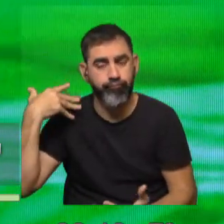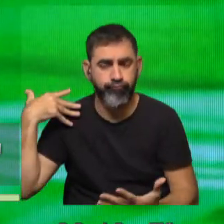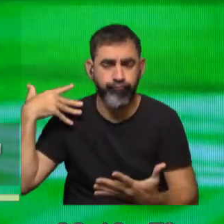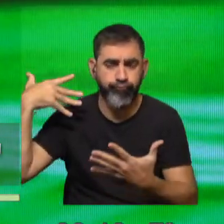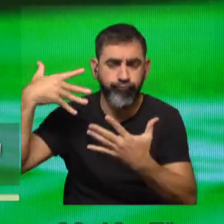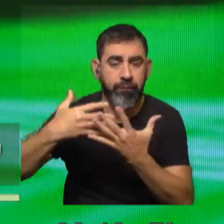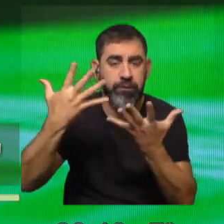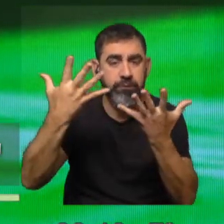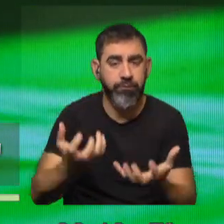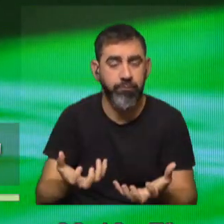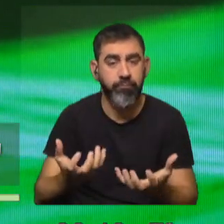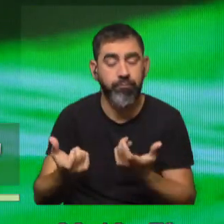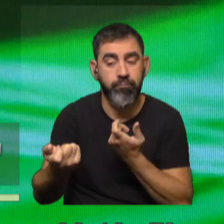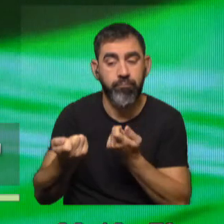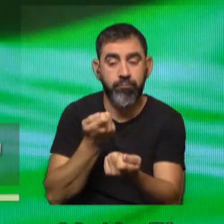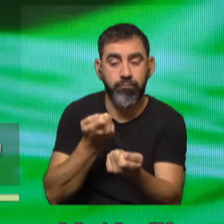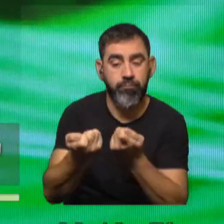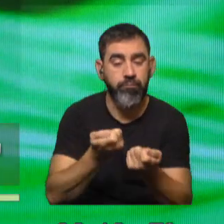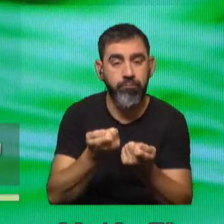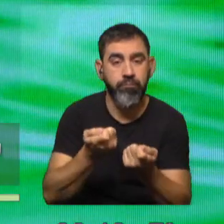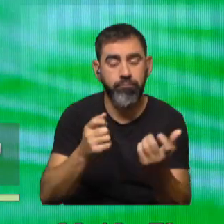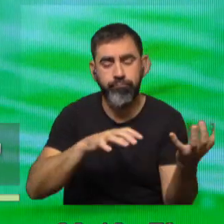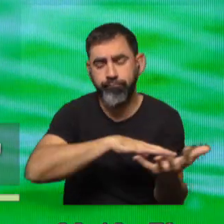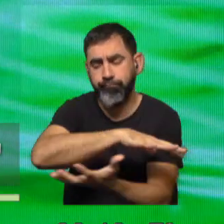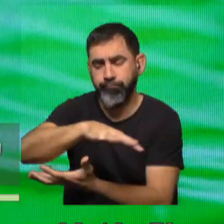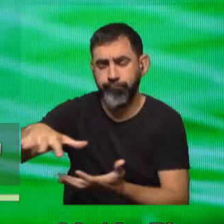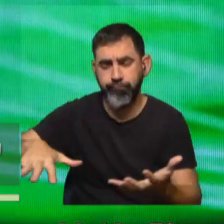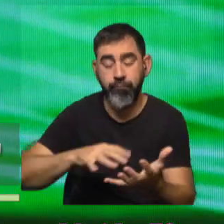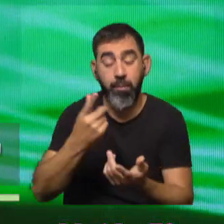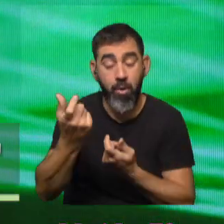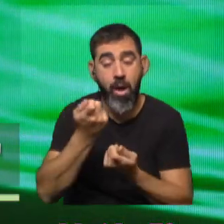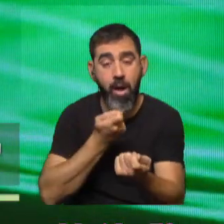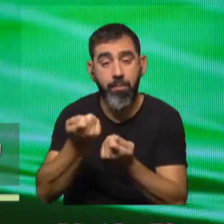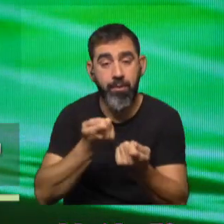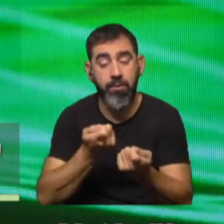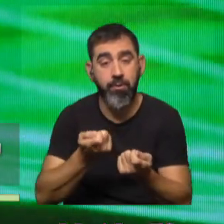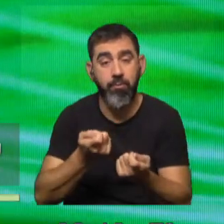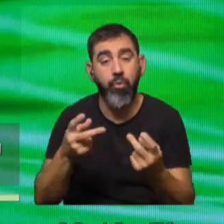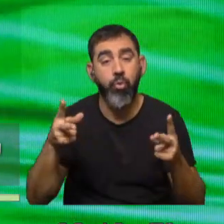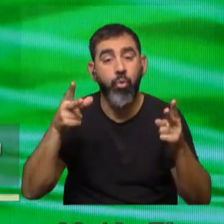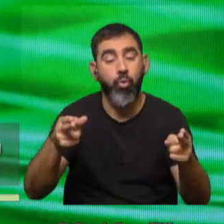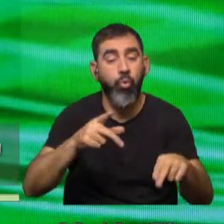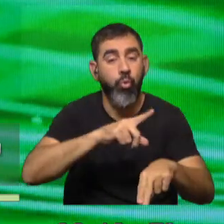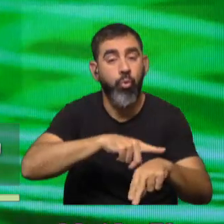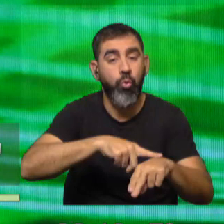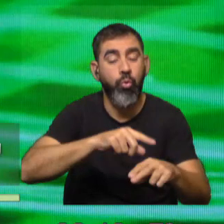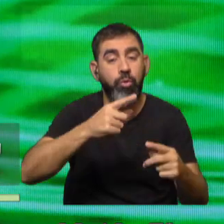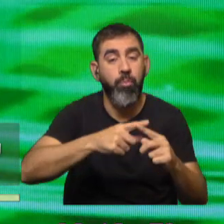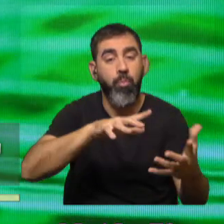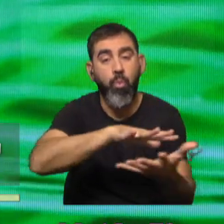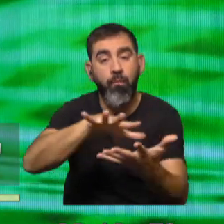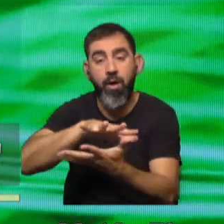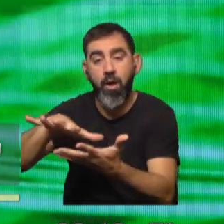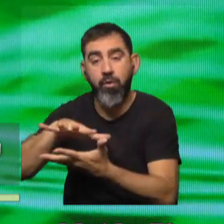que ahí se ha administrado esto de forma desordenada pero han intentado administrarlo por cortes programados por barrios y así